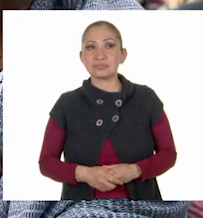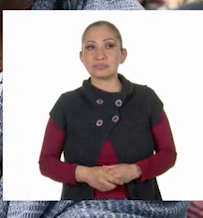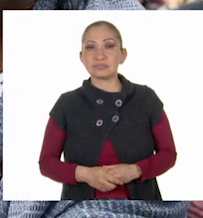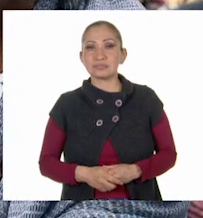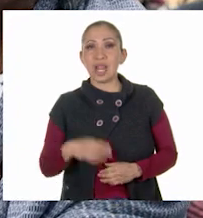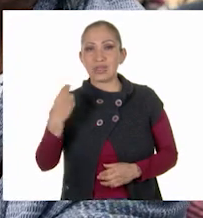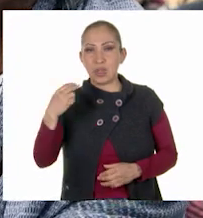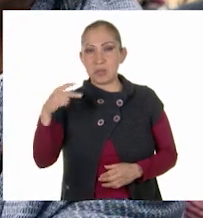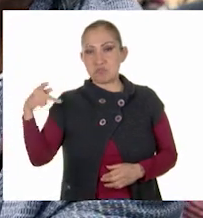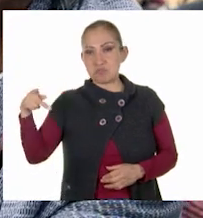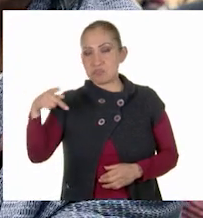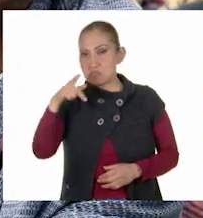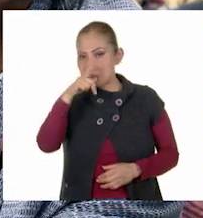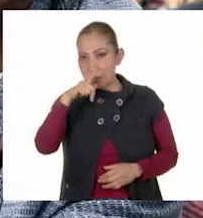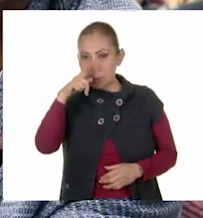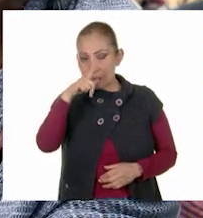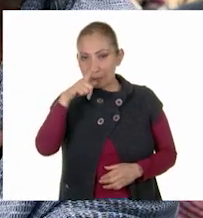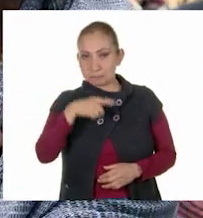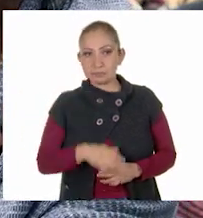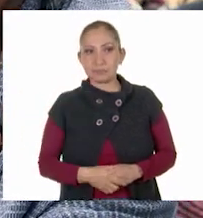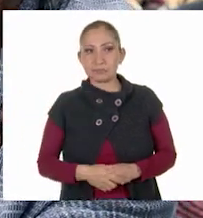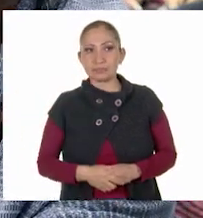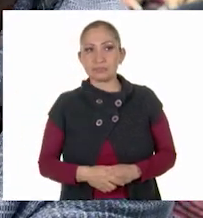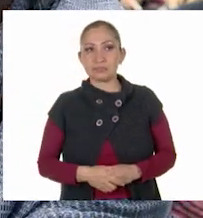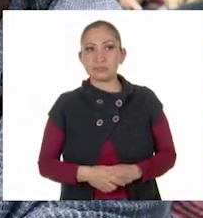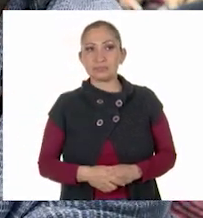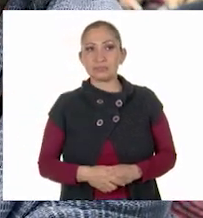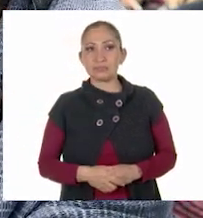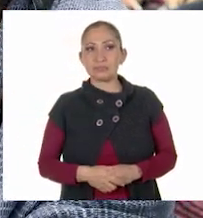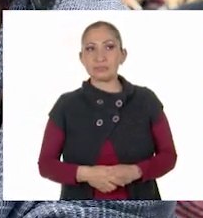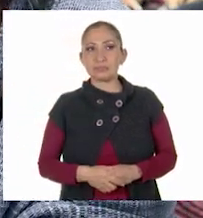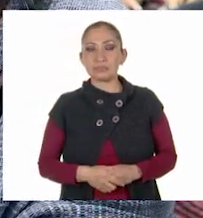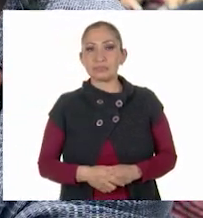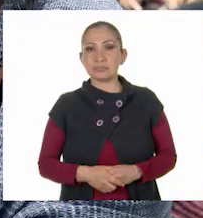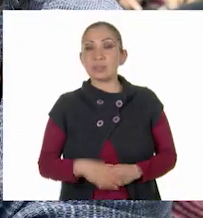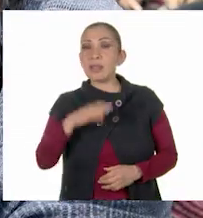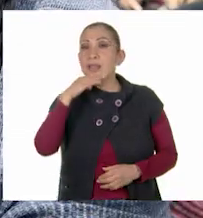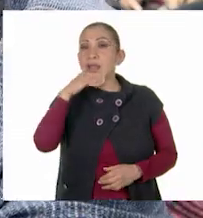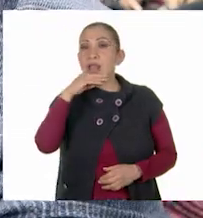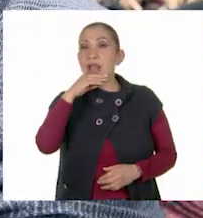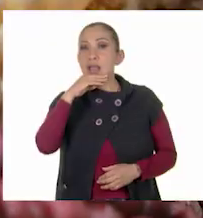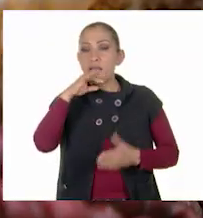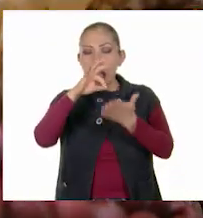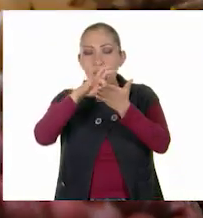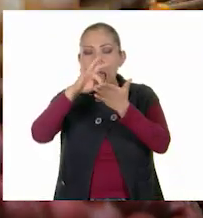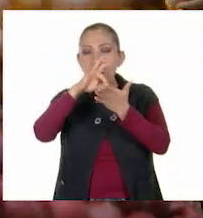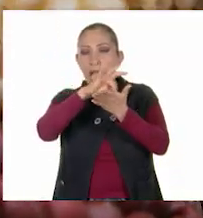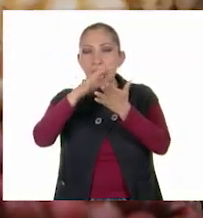Nakawa bindo deta, bindo ta, mazorca pinto.